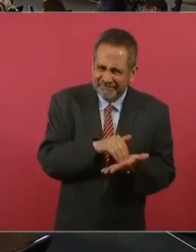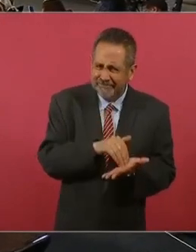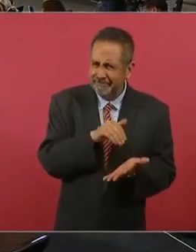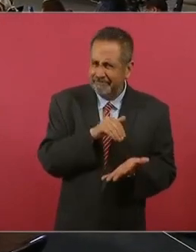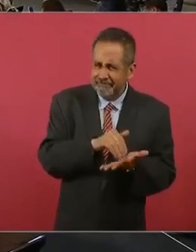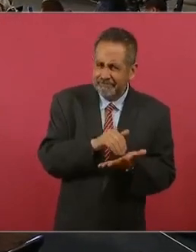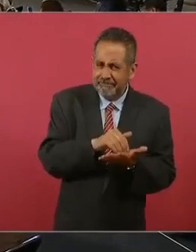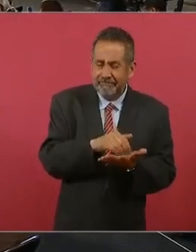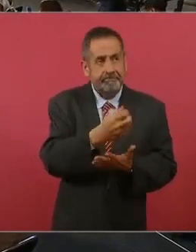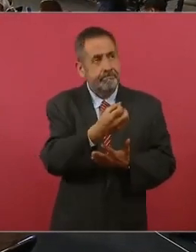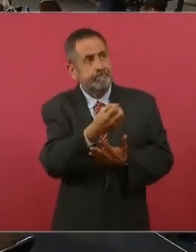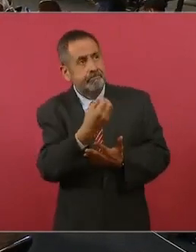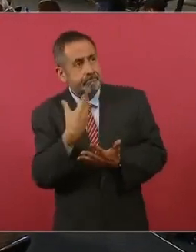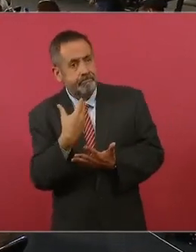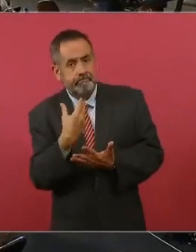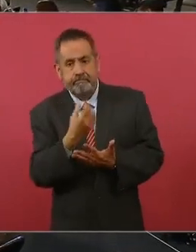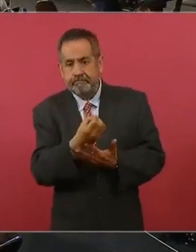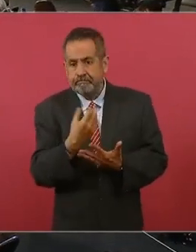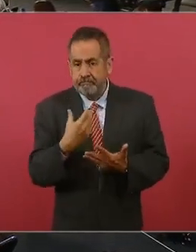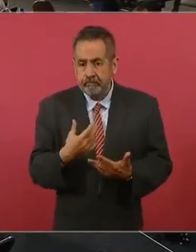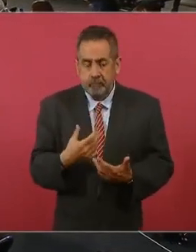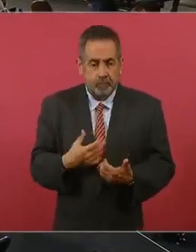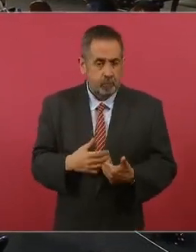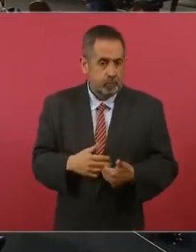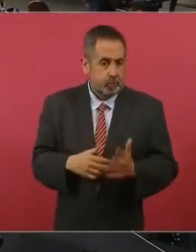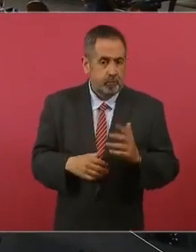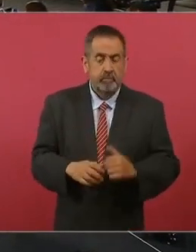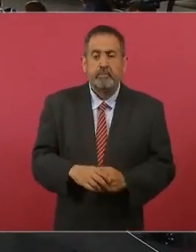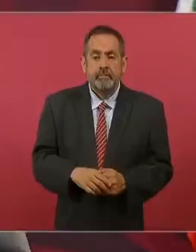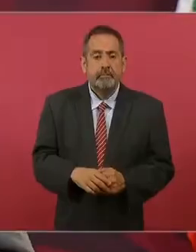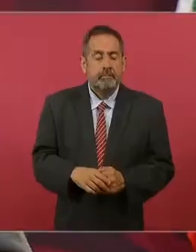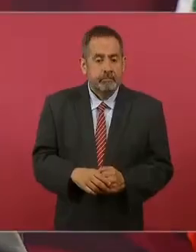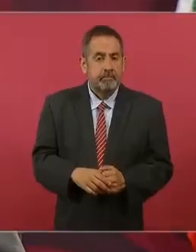Entonces, ¿por qué